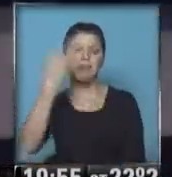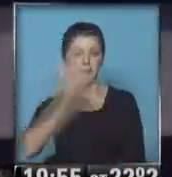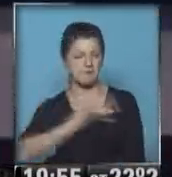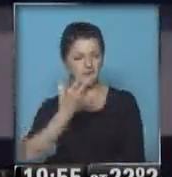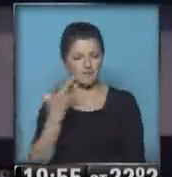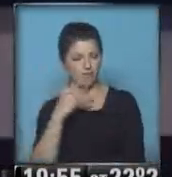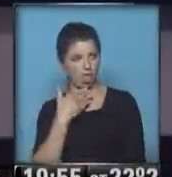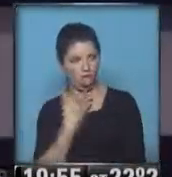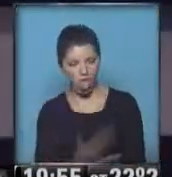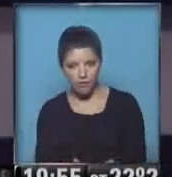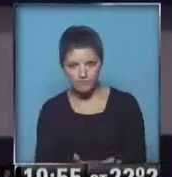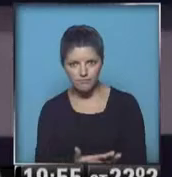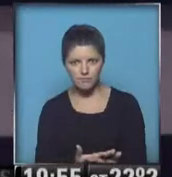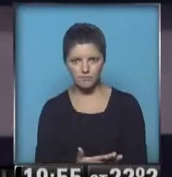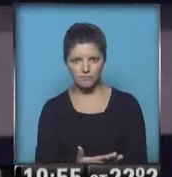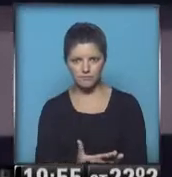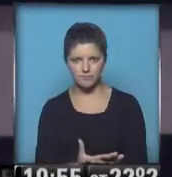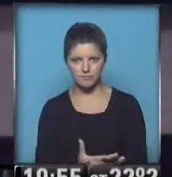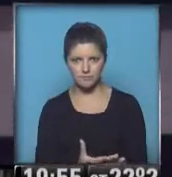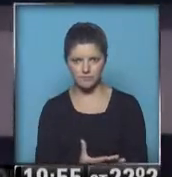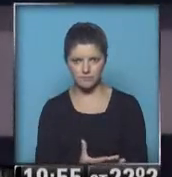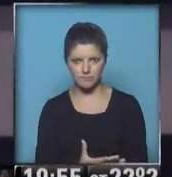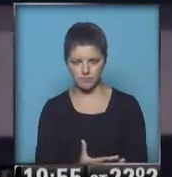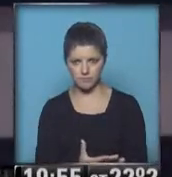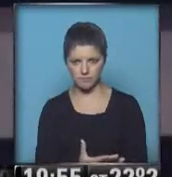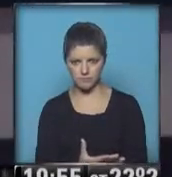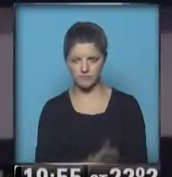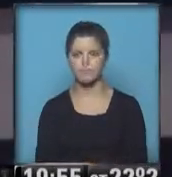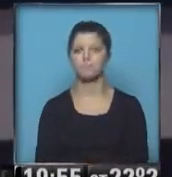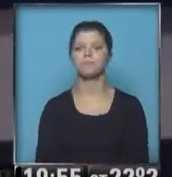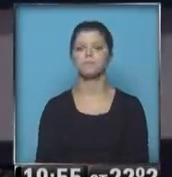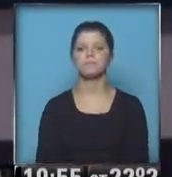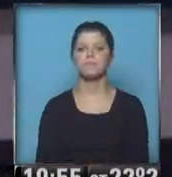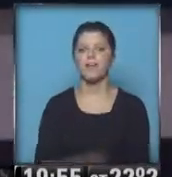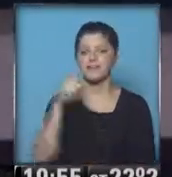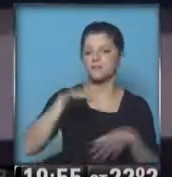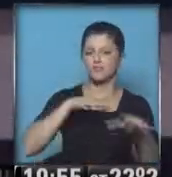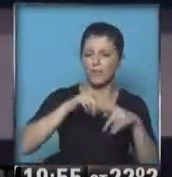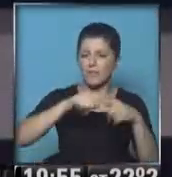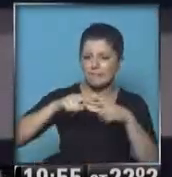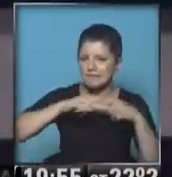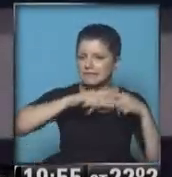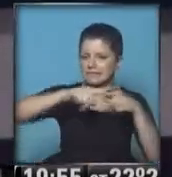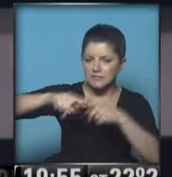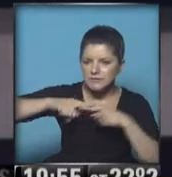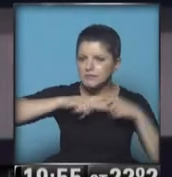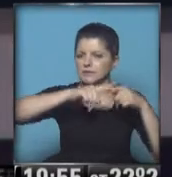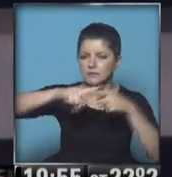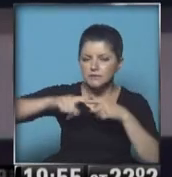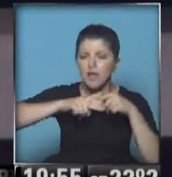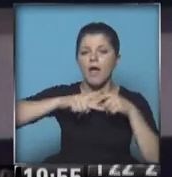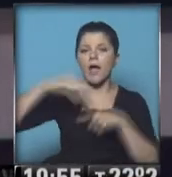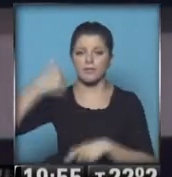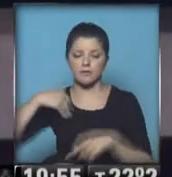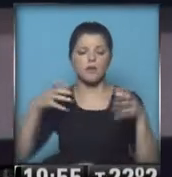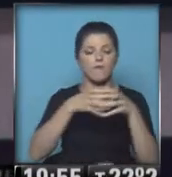sorprender la diferente reacción que genera la pelea, esta confrontación que tiene Argentina